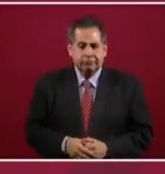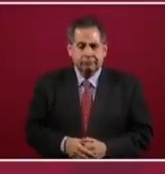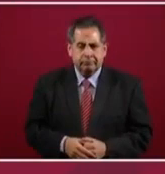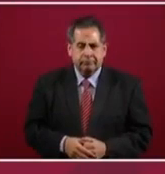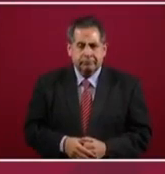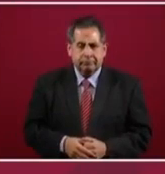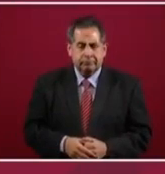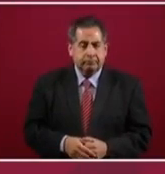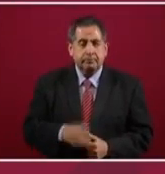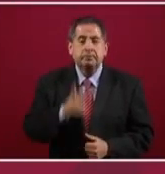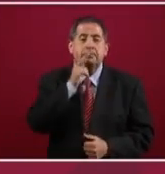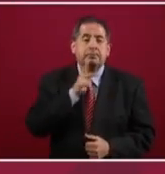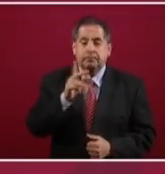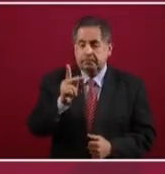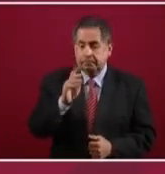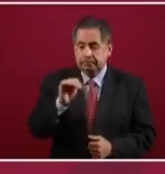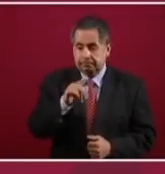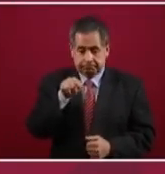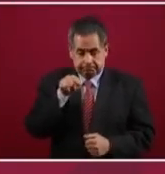El rescatar a Pemex,